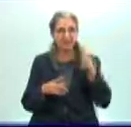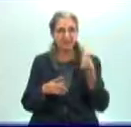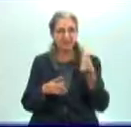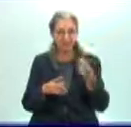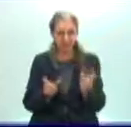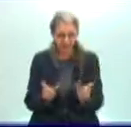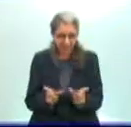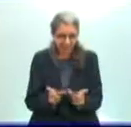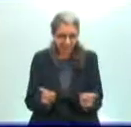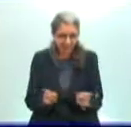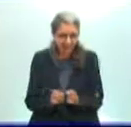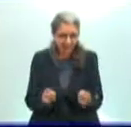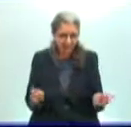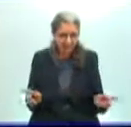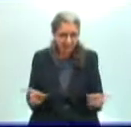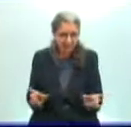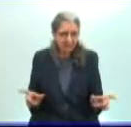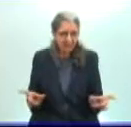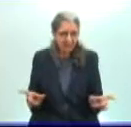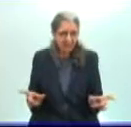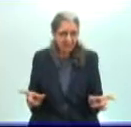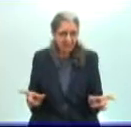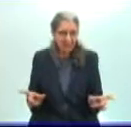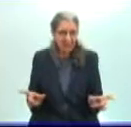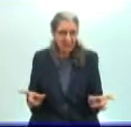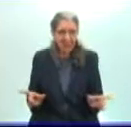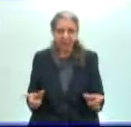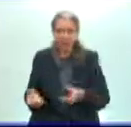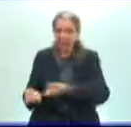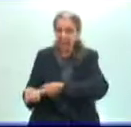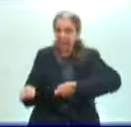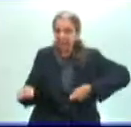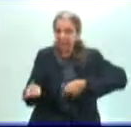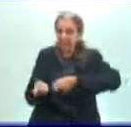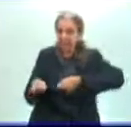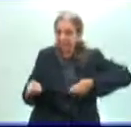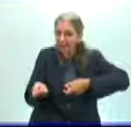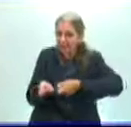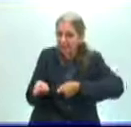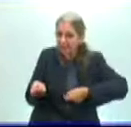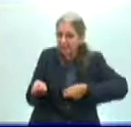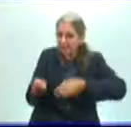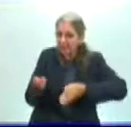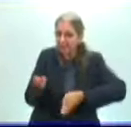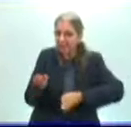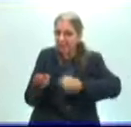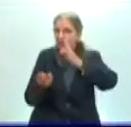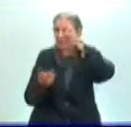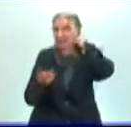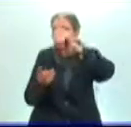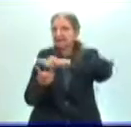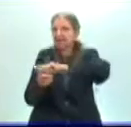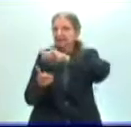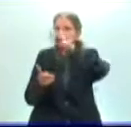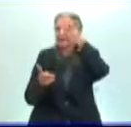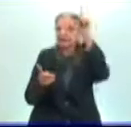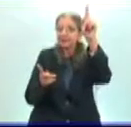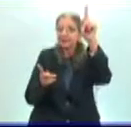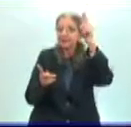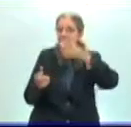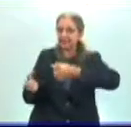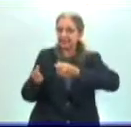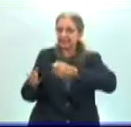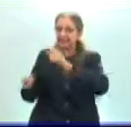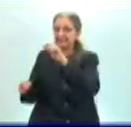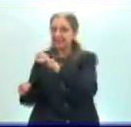deben poner los tensores hasta el extremo superior de la